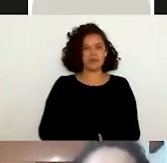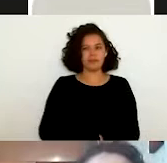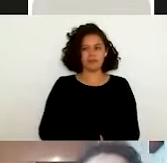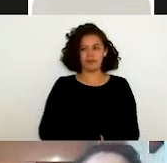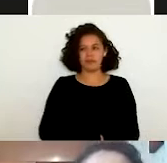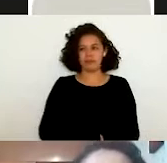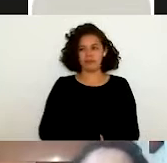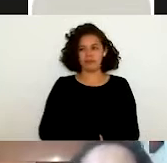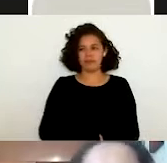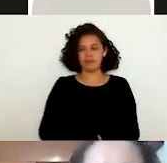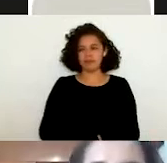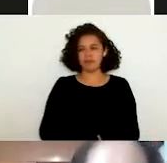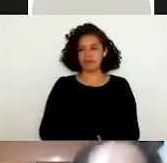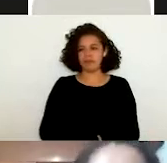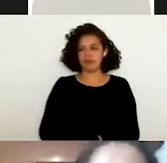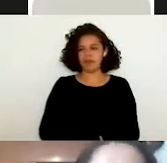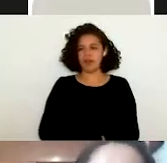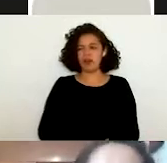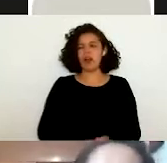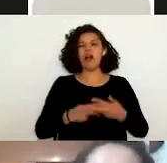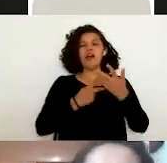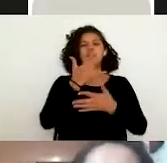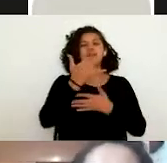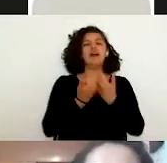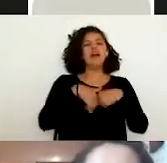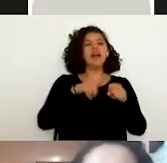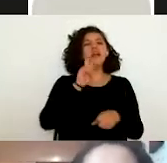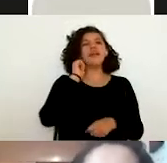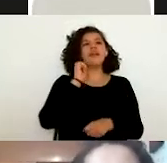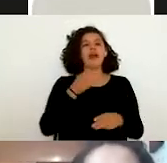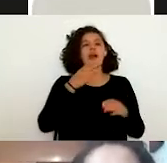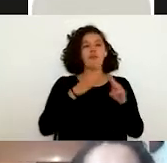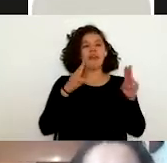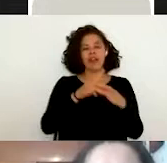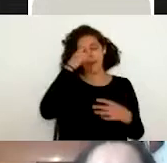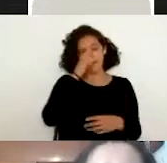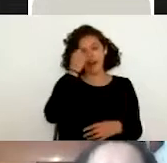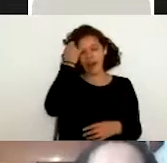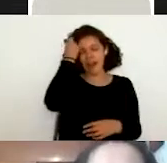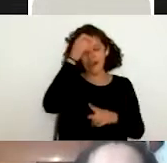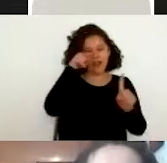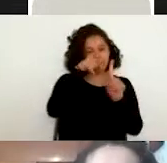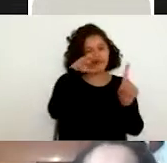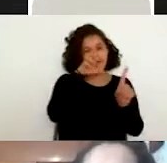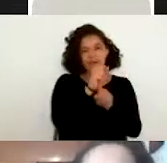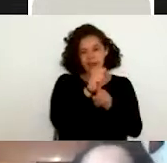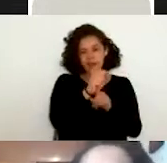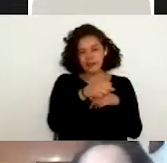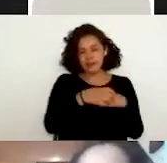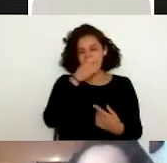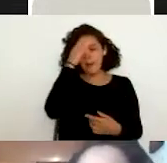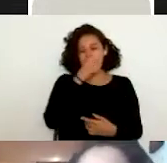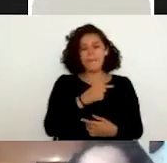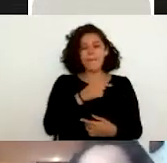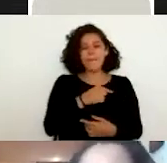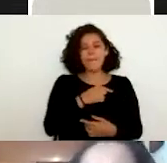Hablábamos entonces que el proyecto social es una herramienta para concretar una idea, para transformar una realidad o mejorar